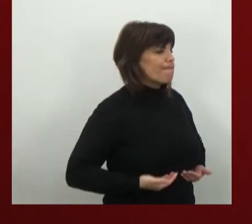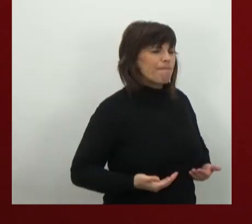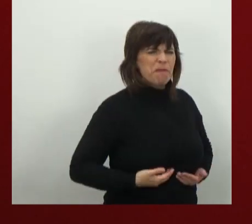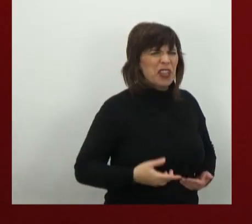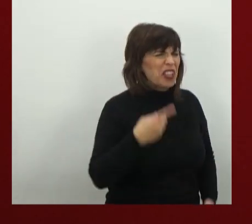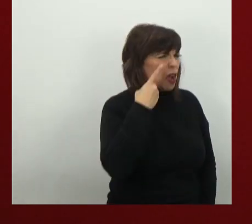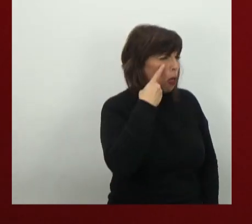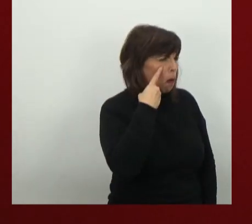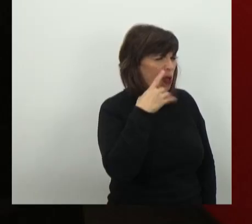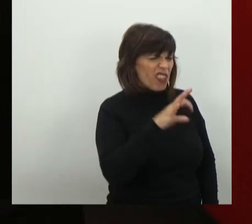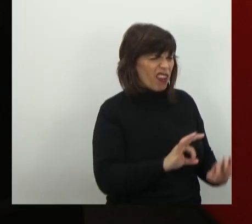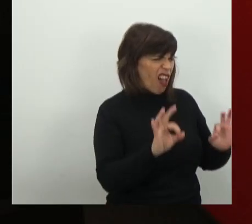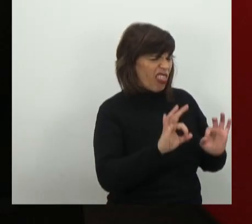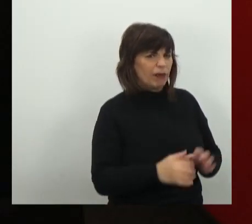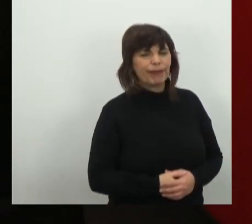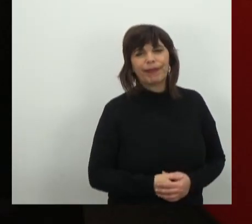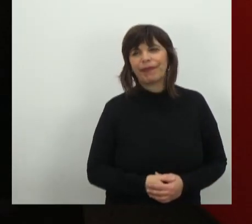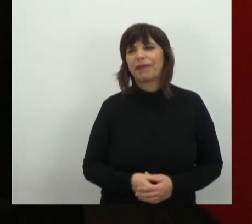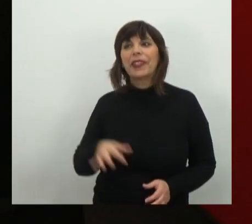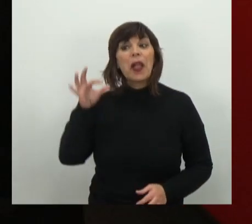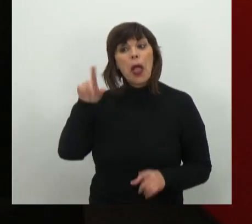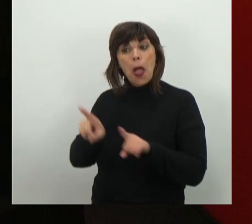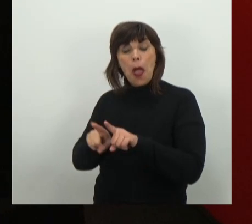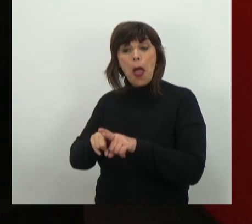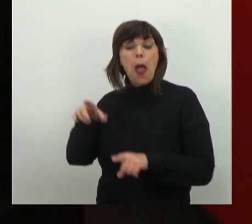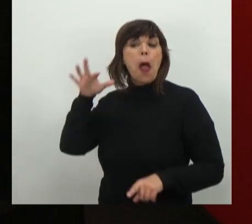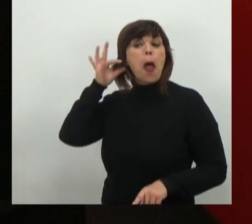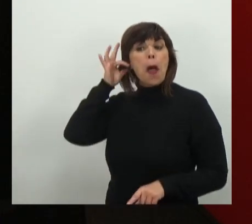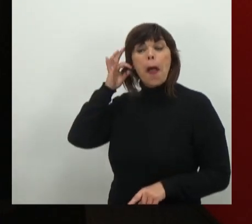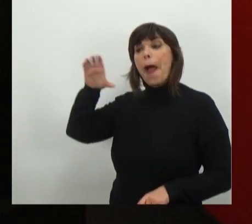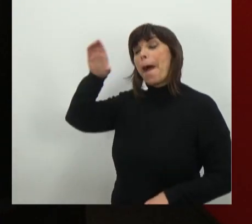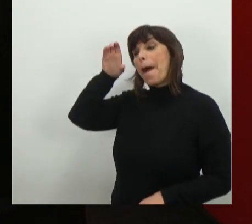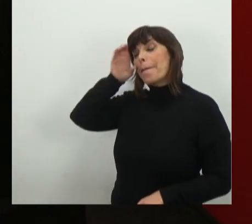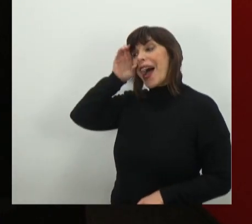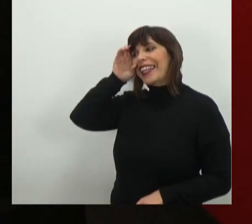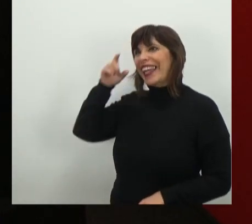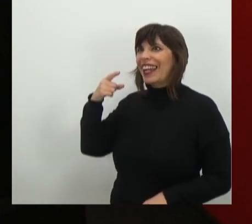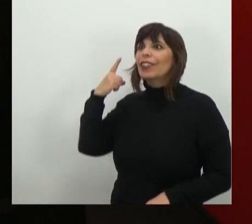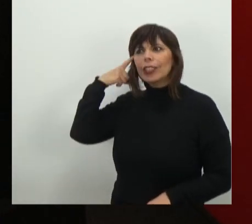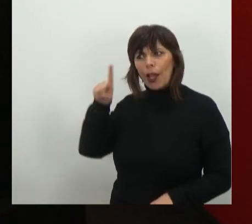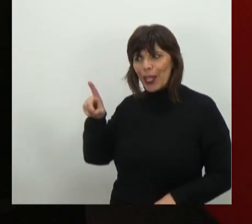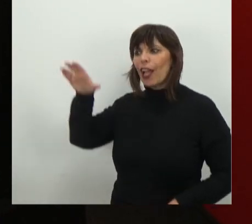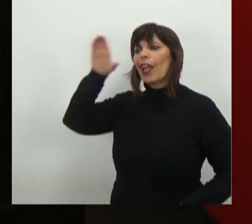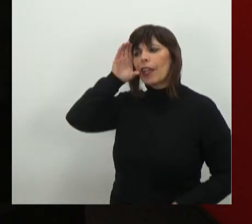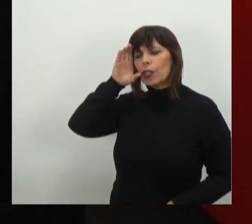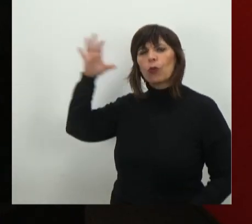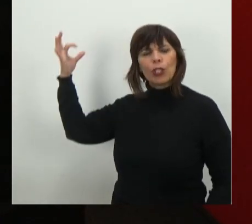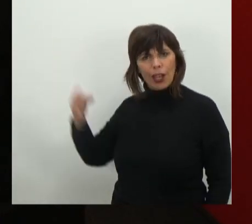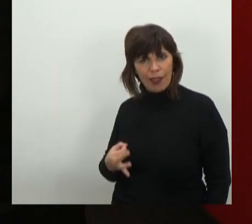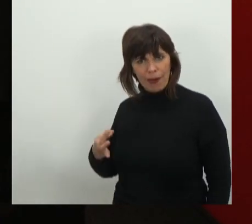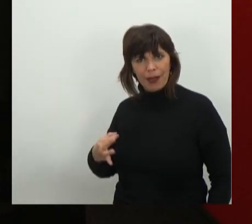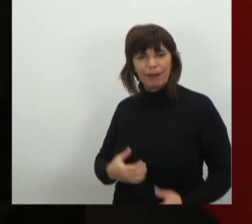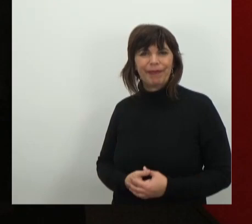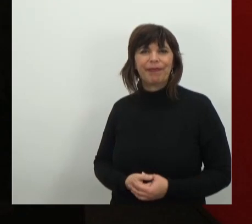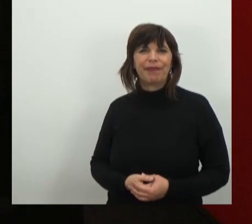María sabía, ahora no es el momento, ahora es el momento de huir. Y dice la Biblia